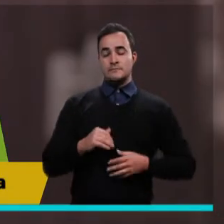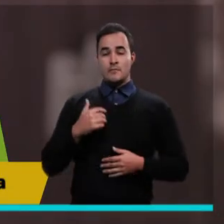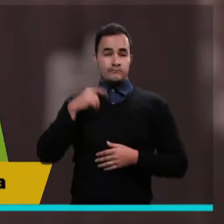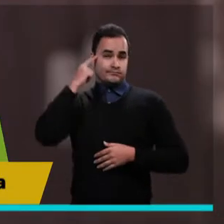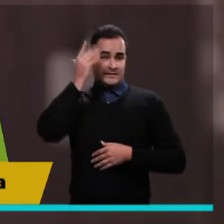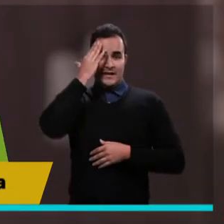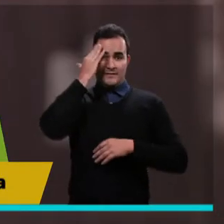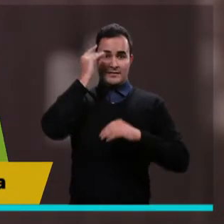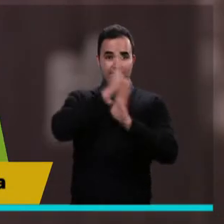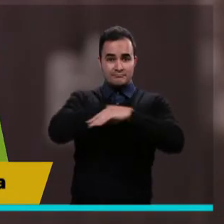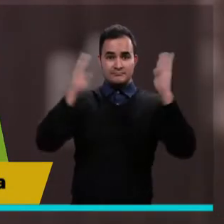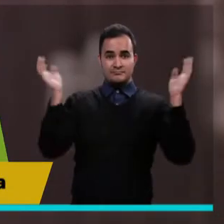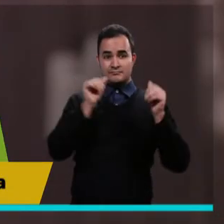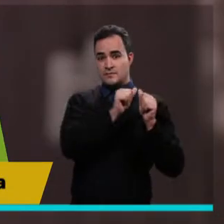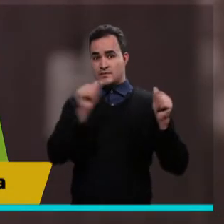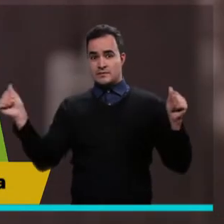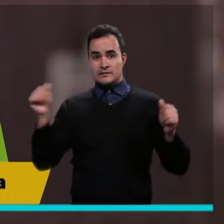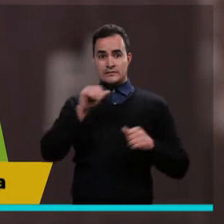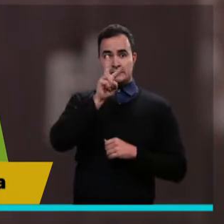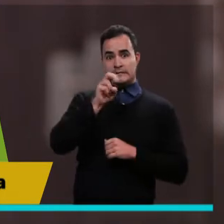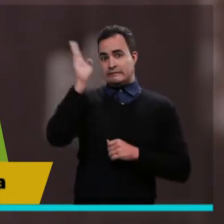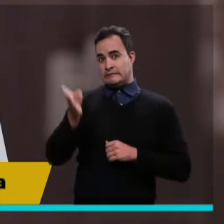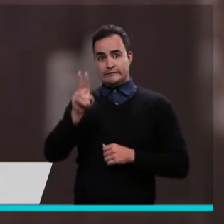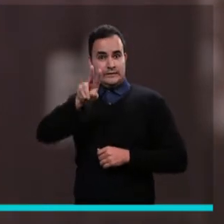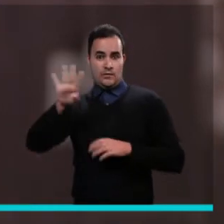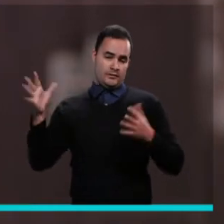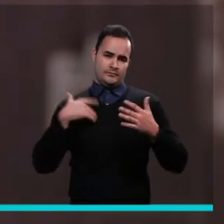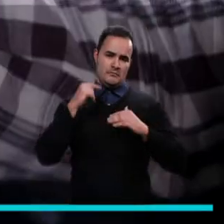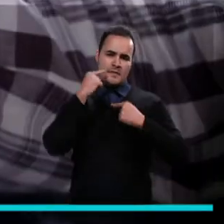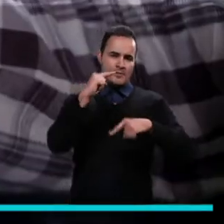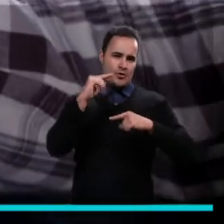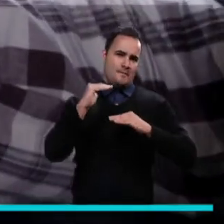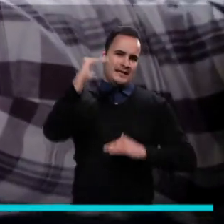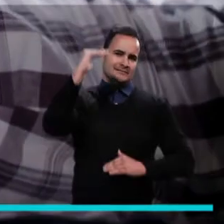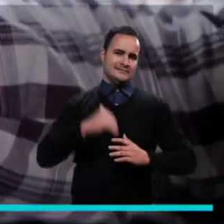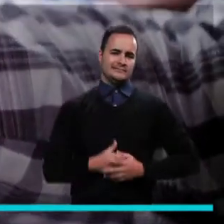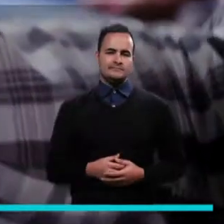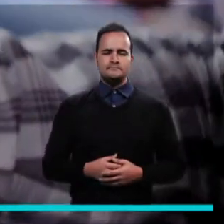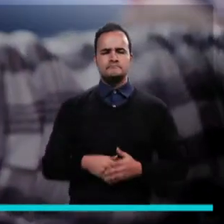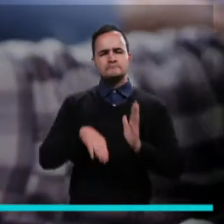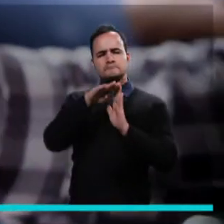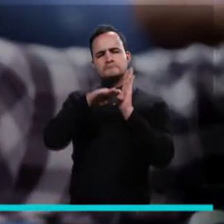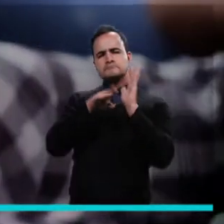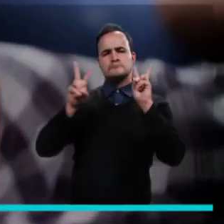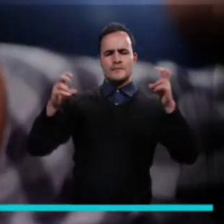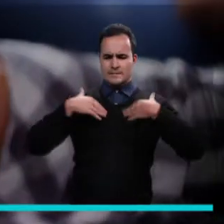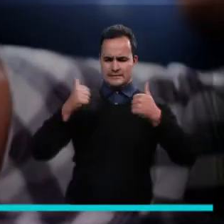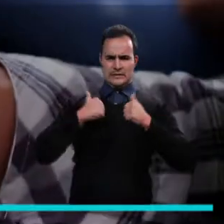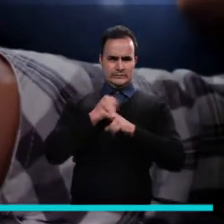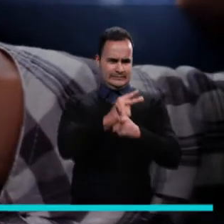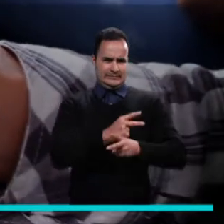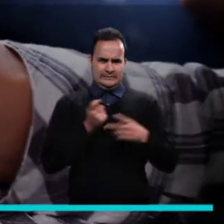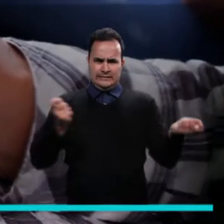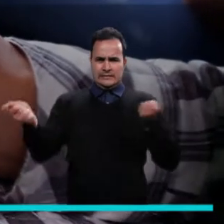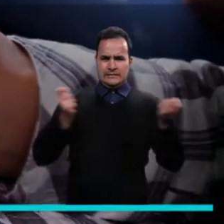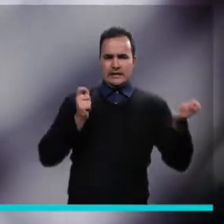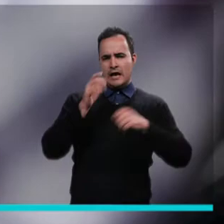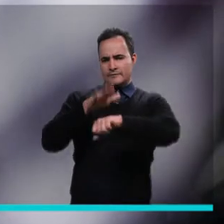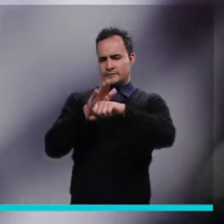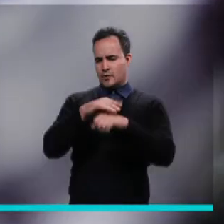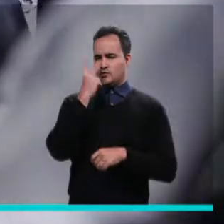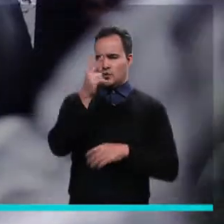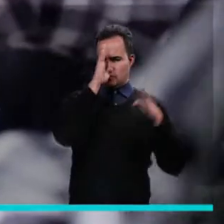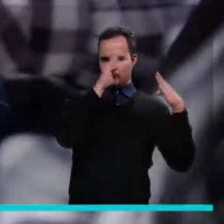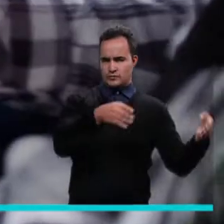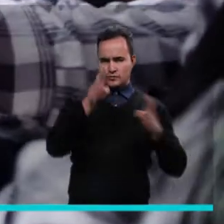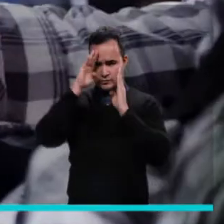ellos tienen un poquito más de acceso al salario, o sea, ganan más del mínimo. Los protocolos de bioseguridad están encaminados en dos